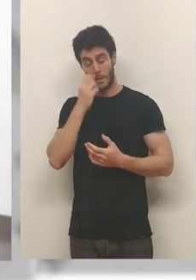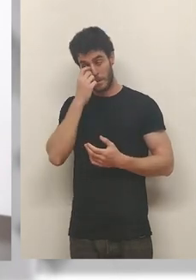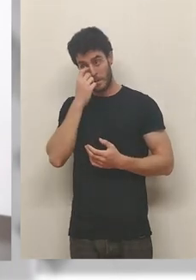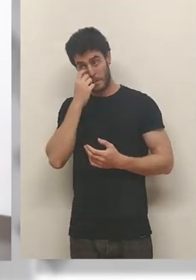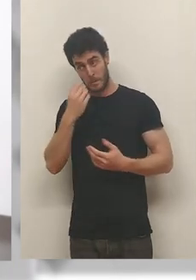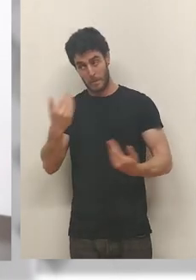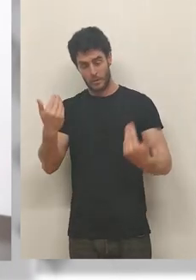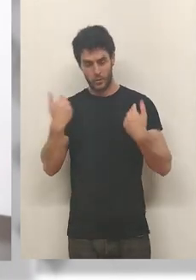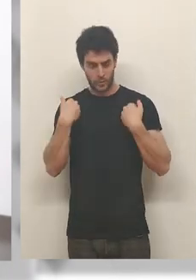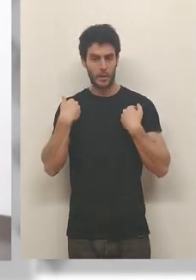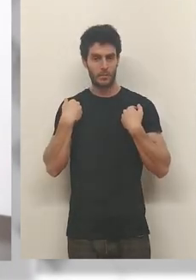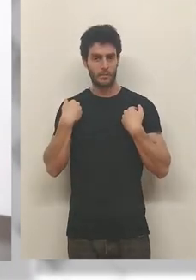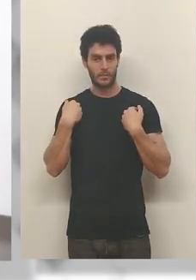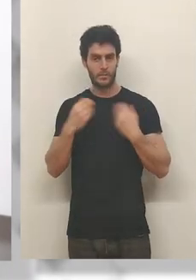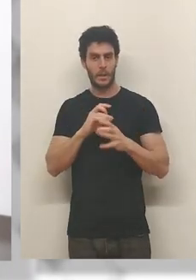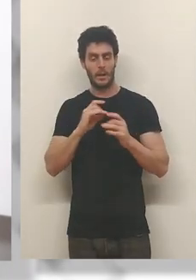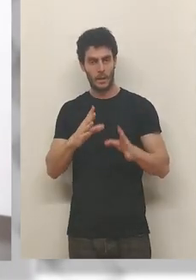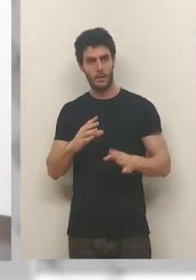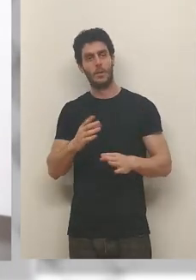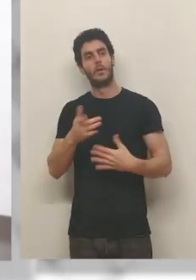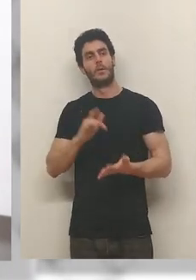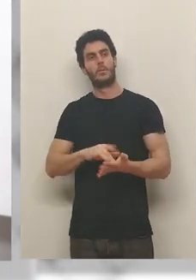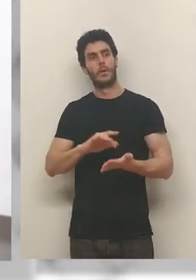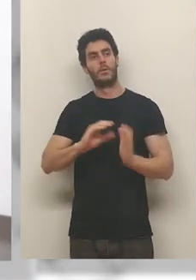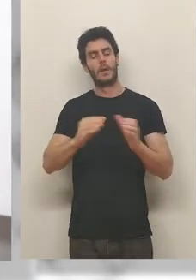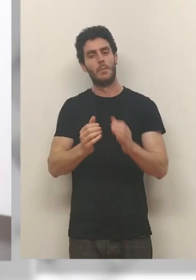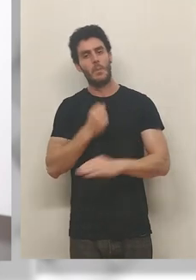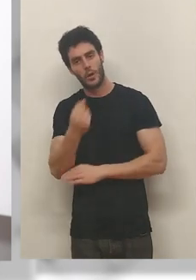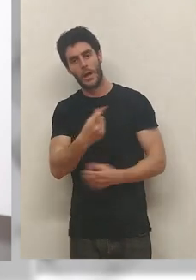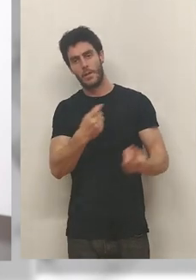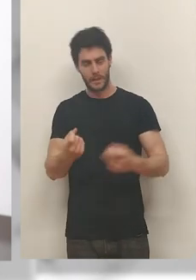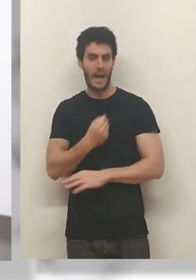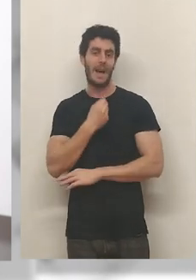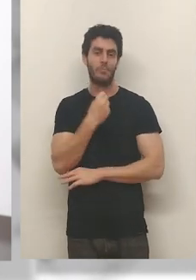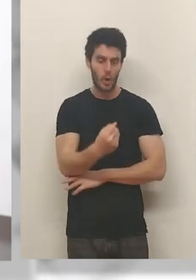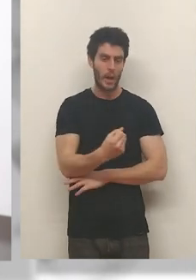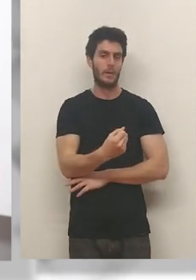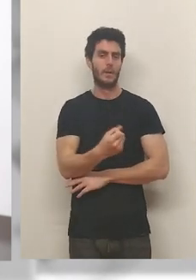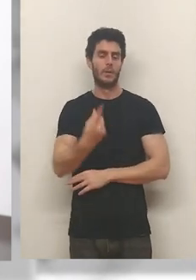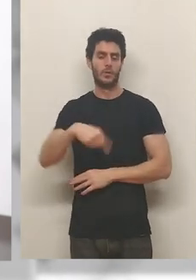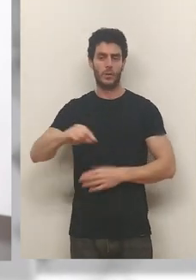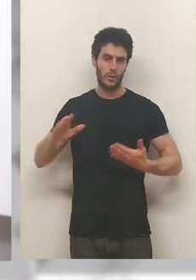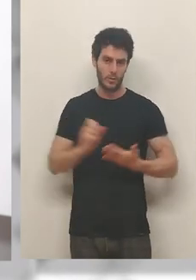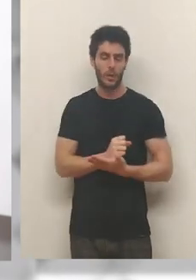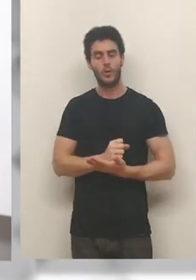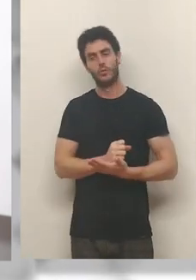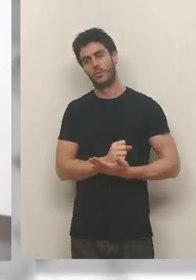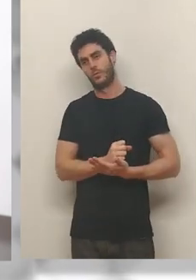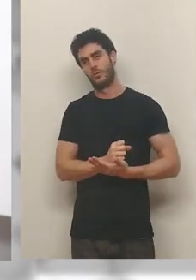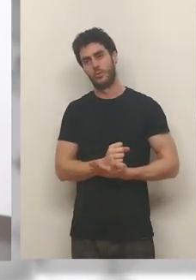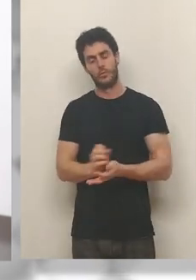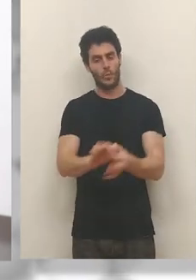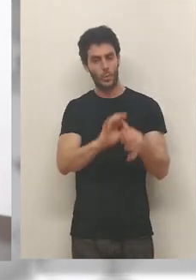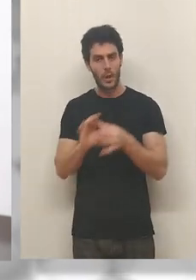que hay que sufrir, que ahora se va a ver a la gente cuando está con el club, cuando está con el equipo. Tenemos que apoyar, tenemos que ir todos